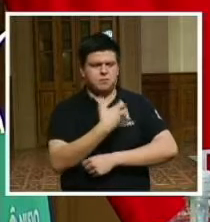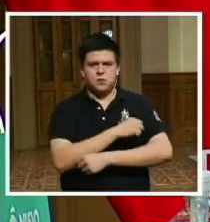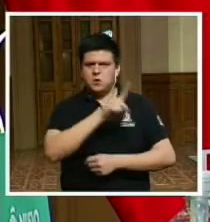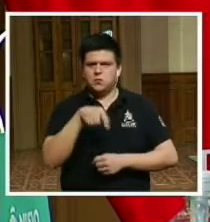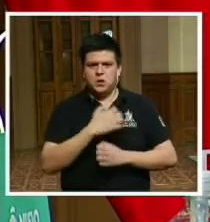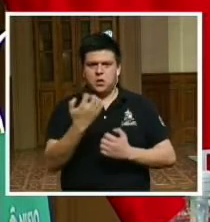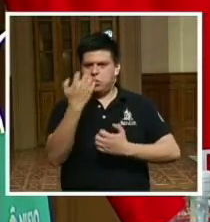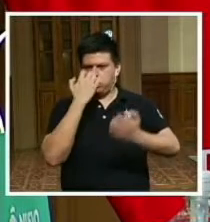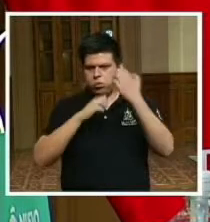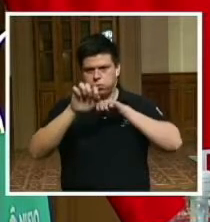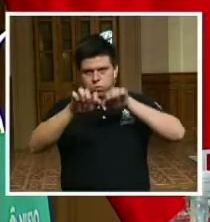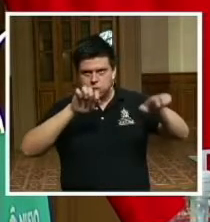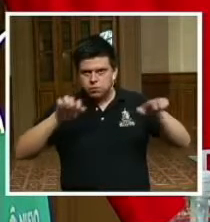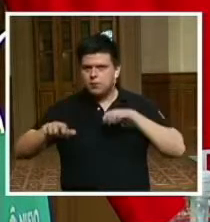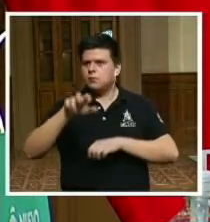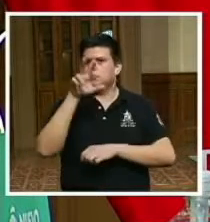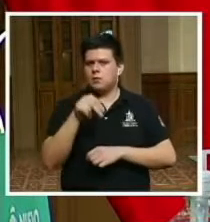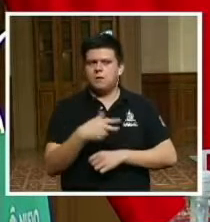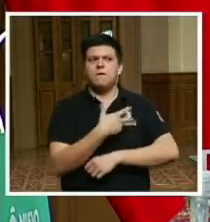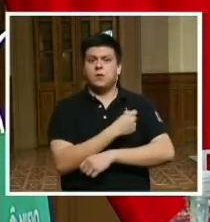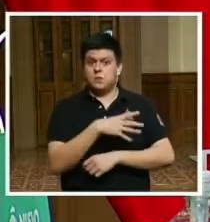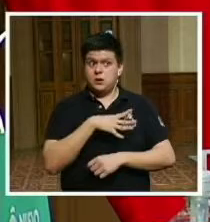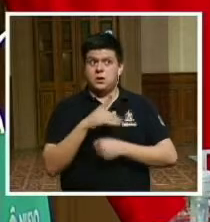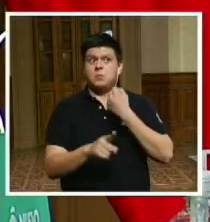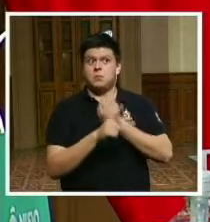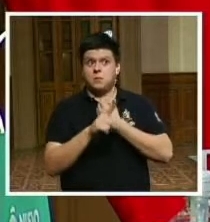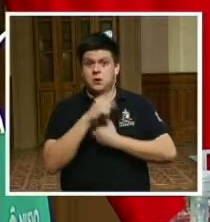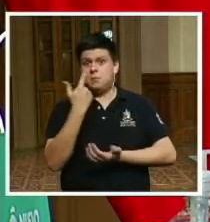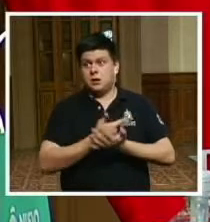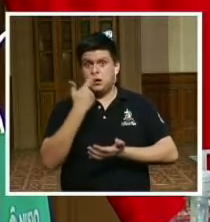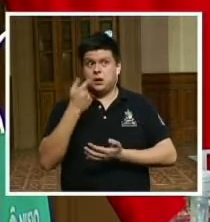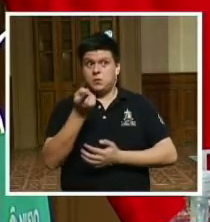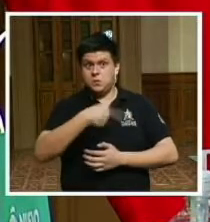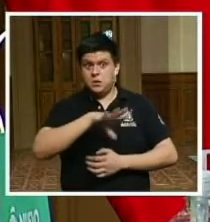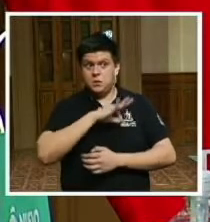dejen engañar. Las vacunas tienen efectos adversos, pueden tener